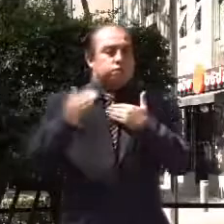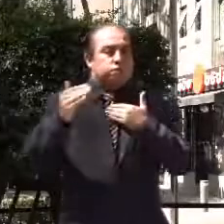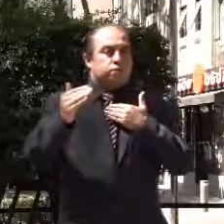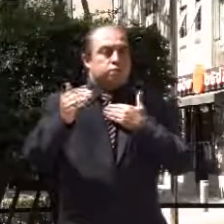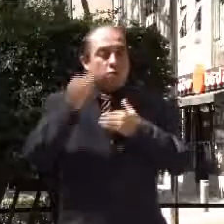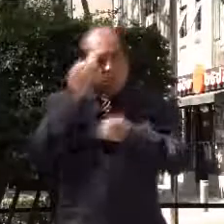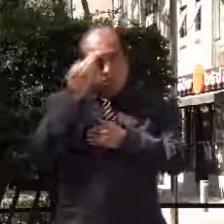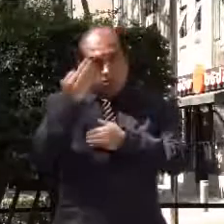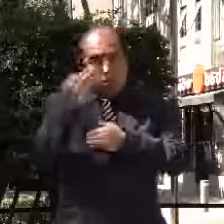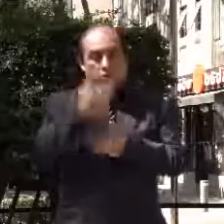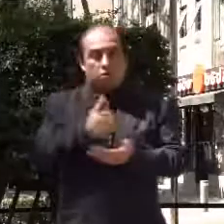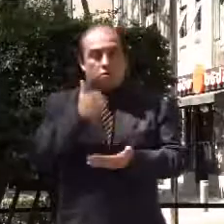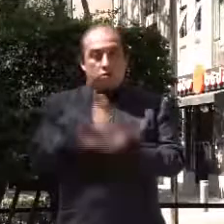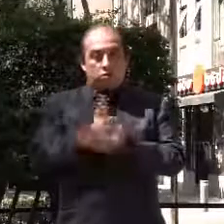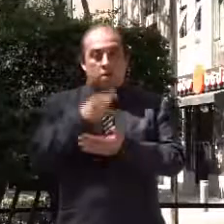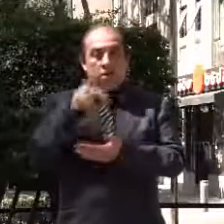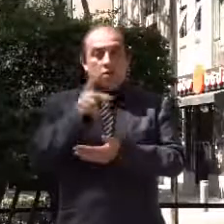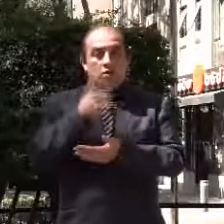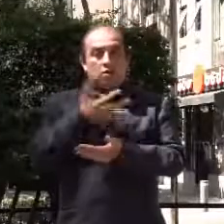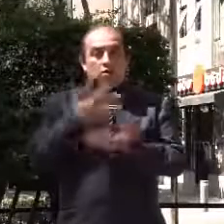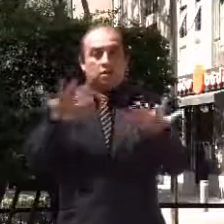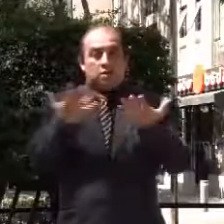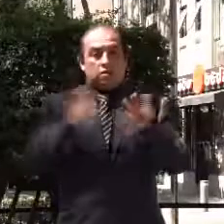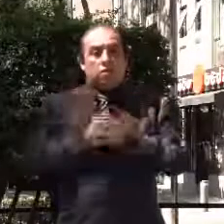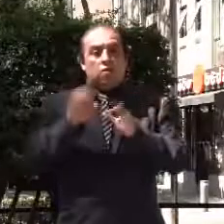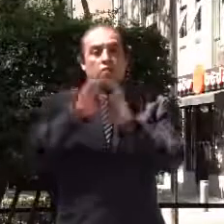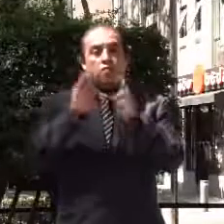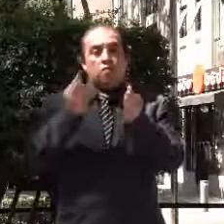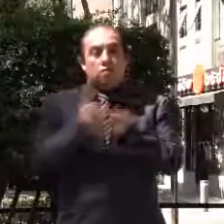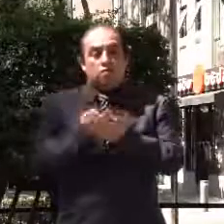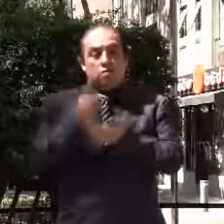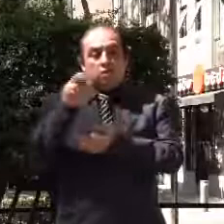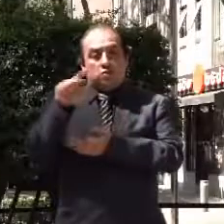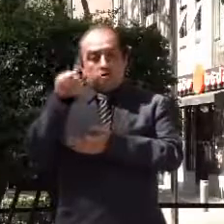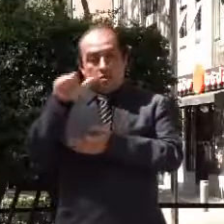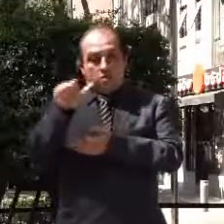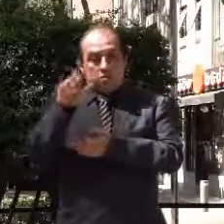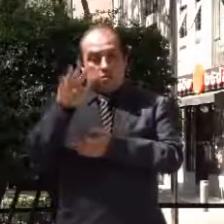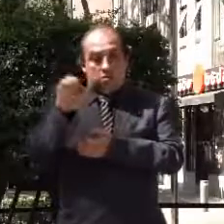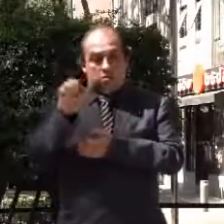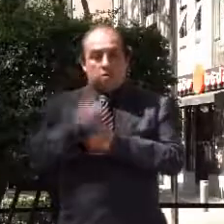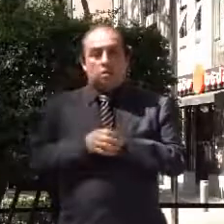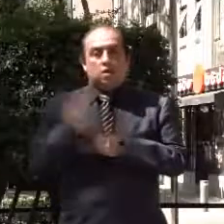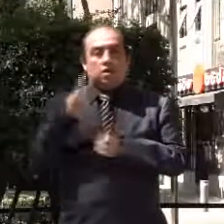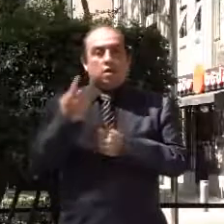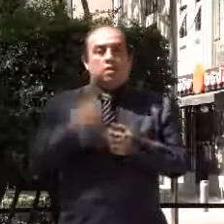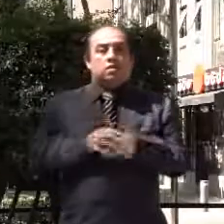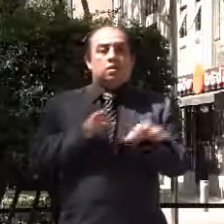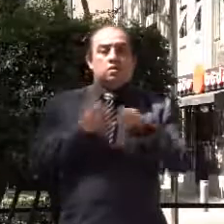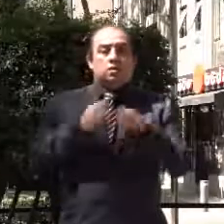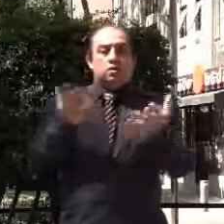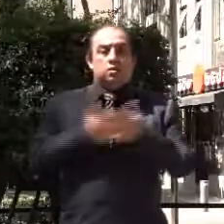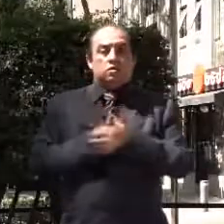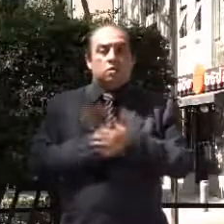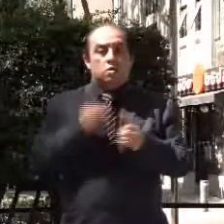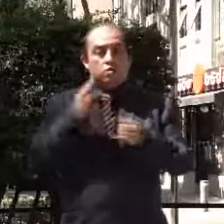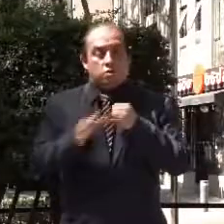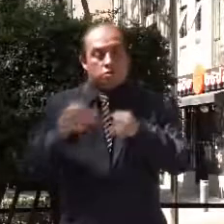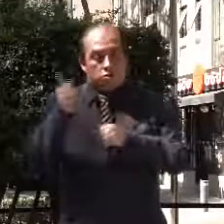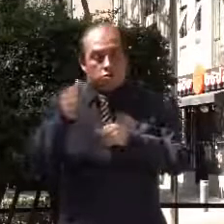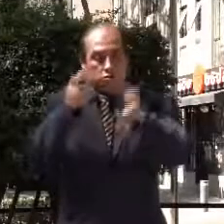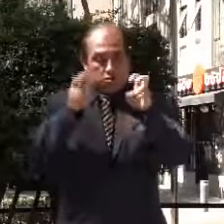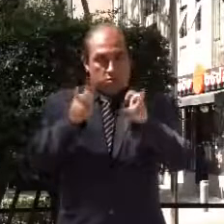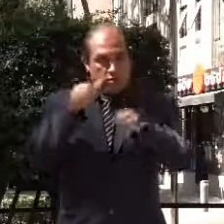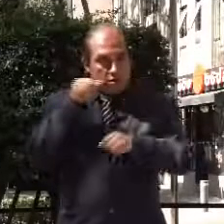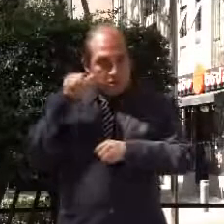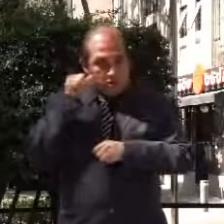otras cosas, pero tenemos que hacerlo de manera sustentable, que es justamente el trabajo que estamos desarrollando ahora. Y doctora, por último, en otro tema, ayer